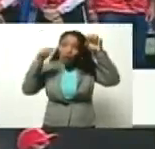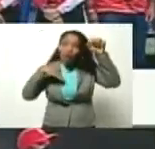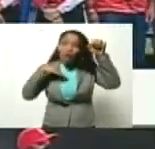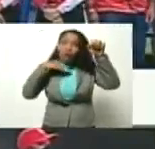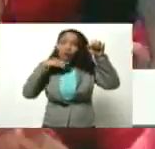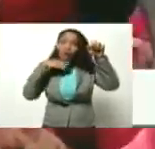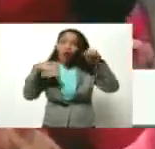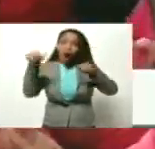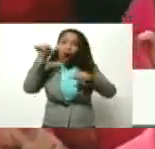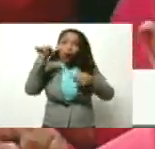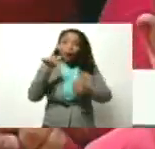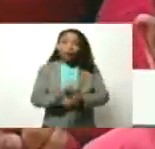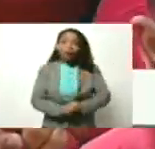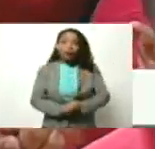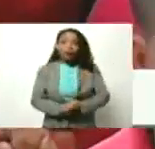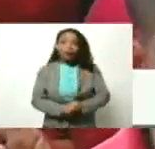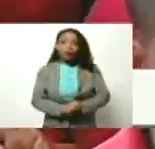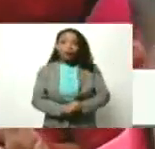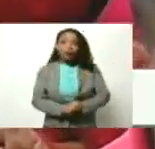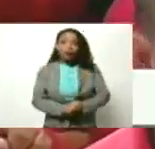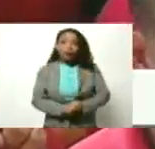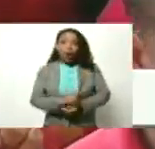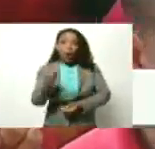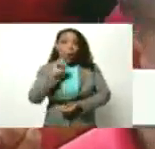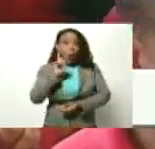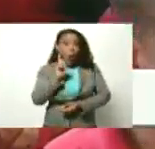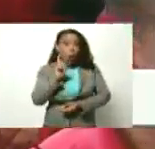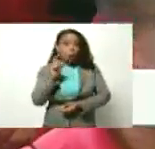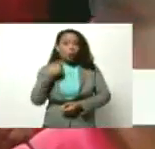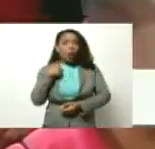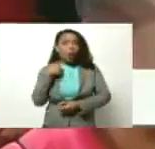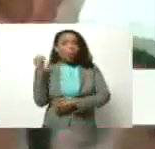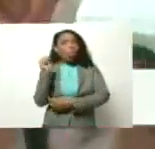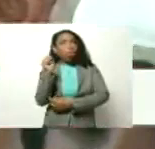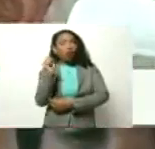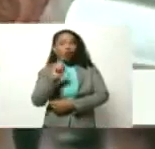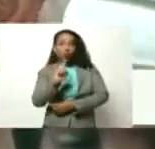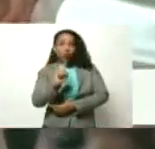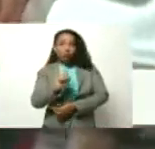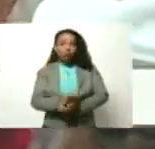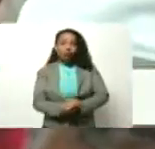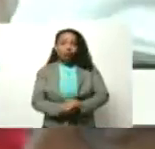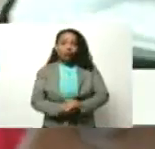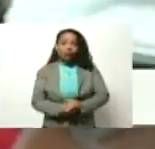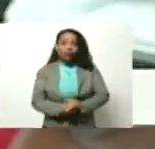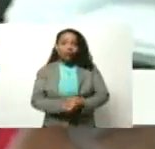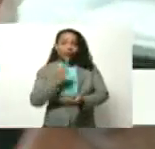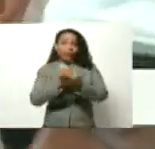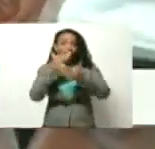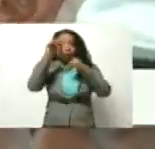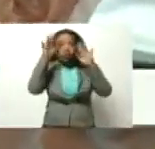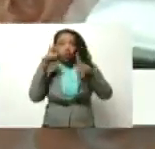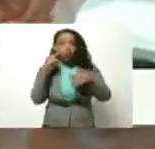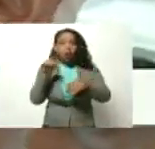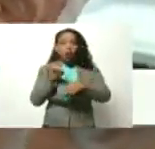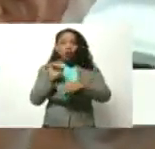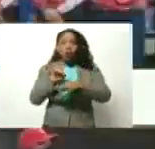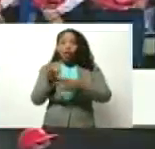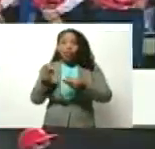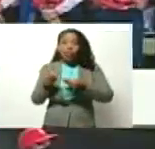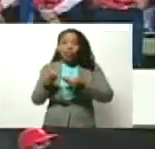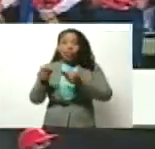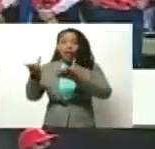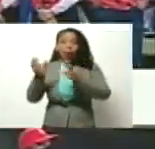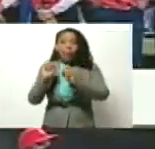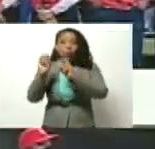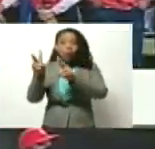de agua vale no me descuido no le doy ninguna ventaja al enemigo el enemigo